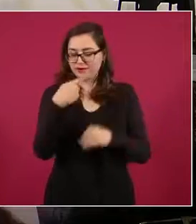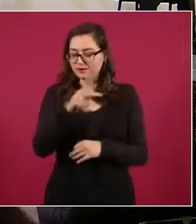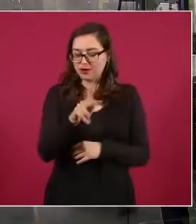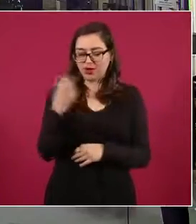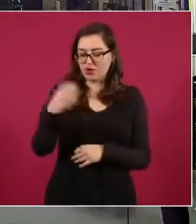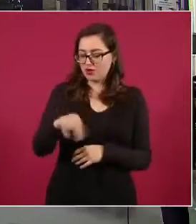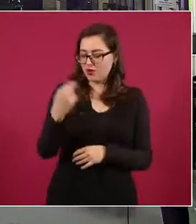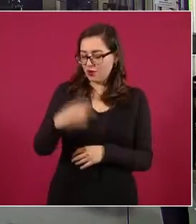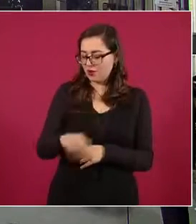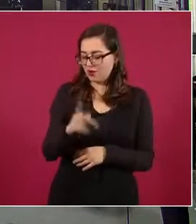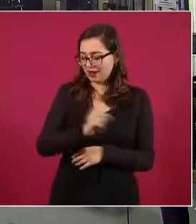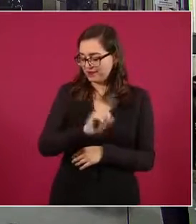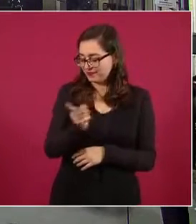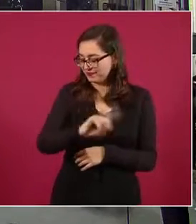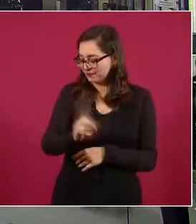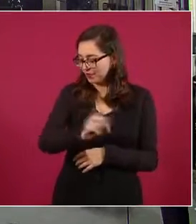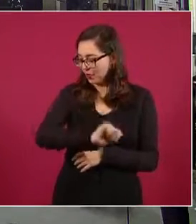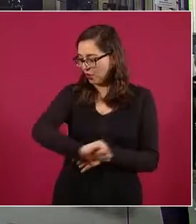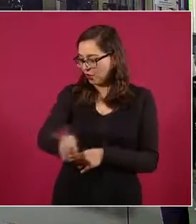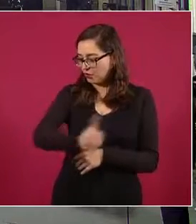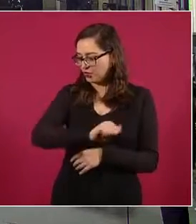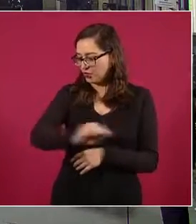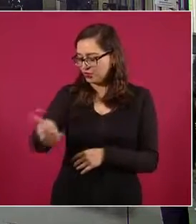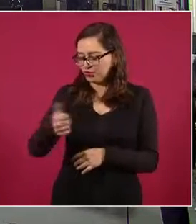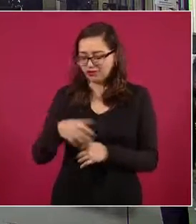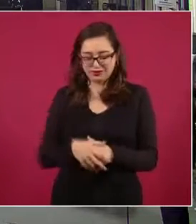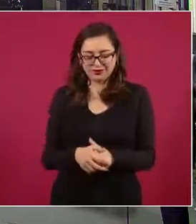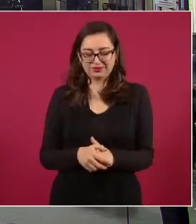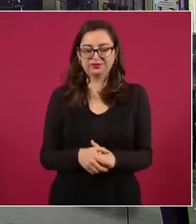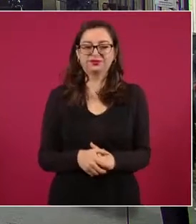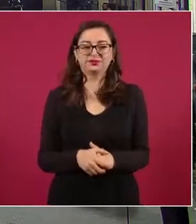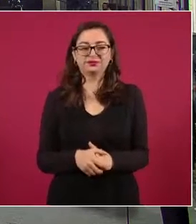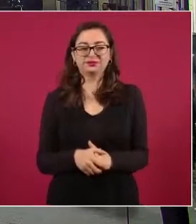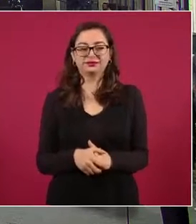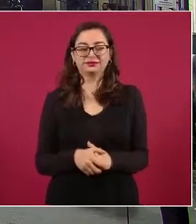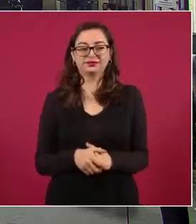No, no, no, otro. No, el que…